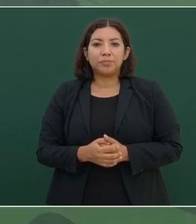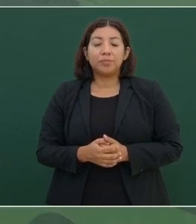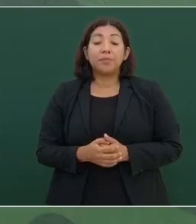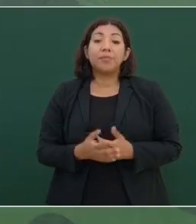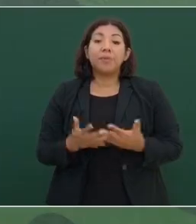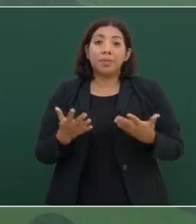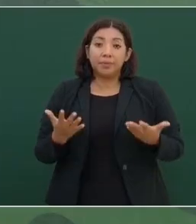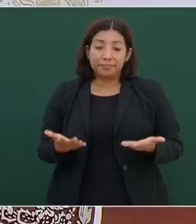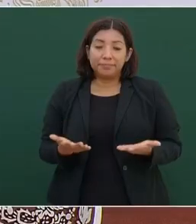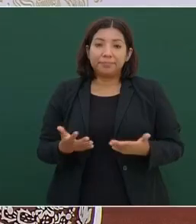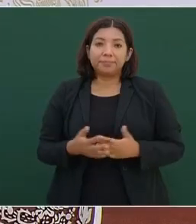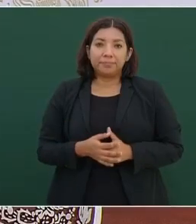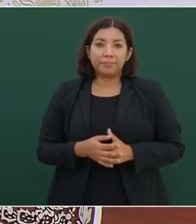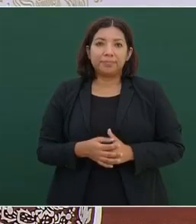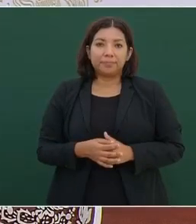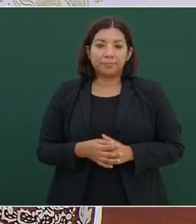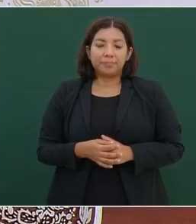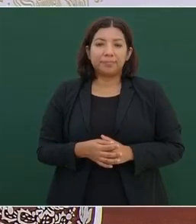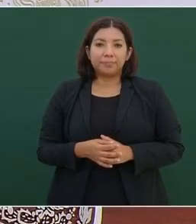resolvió